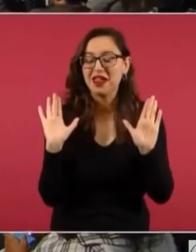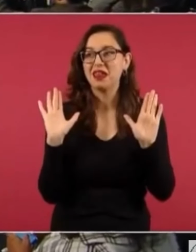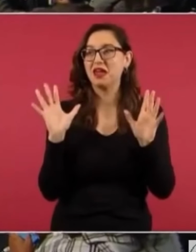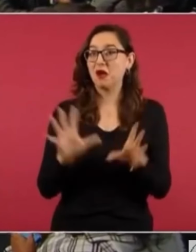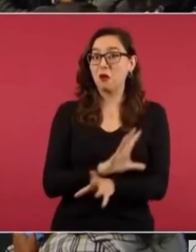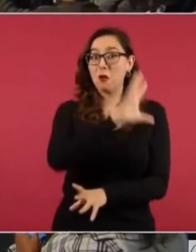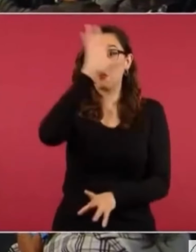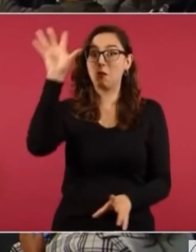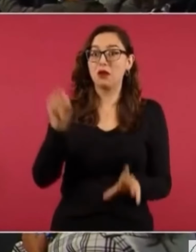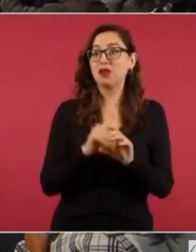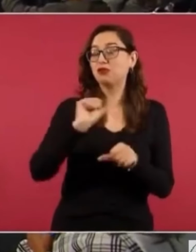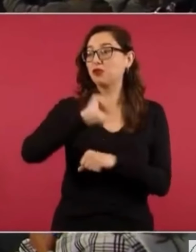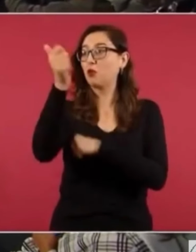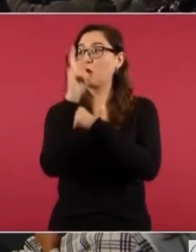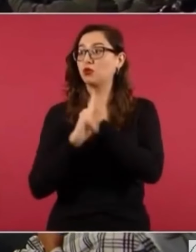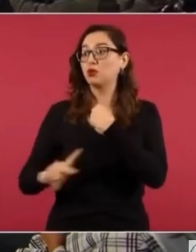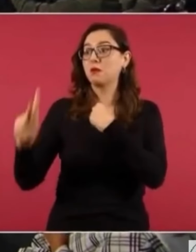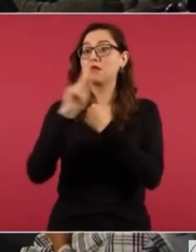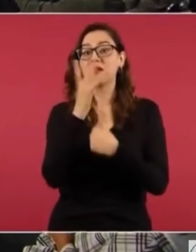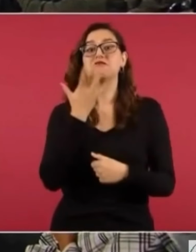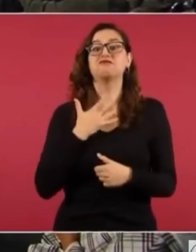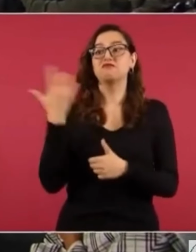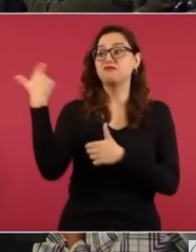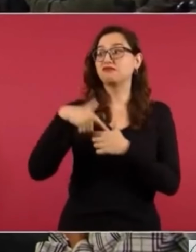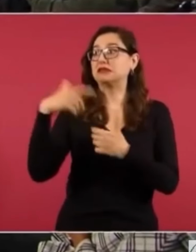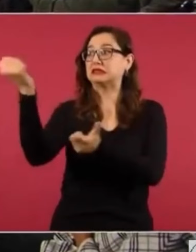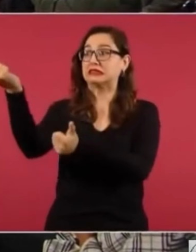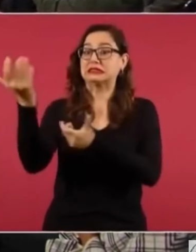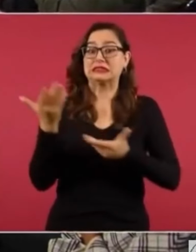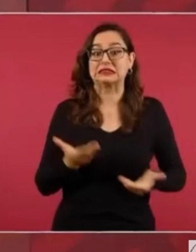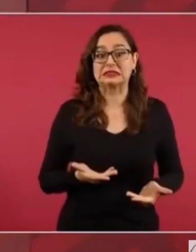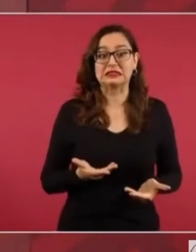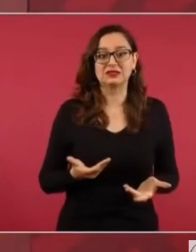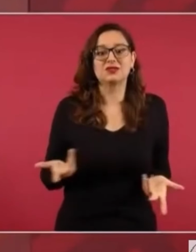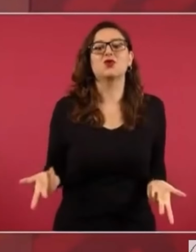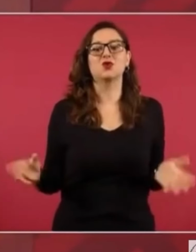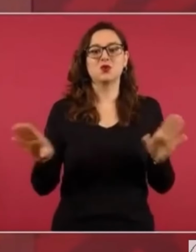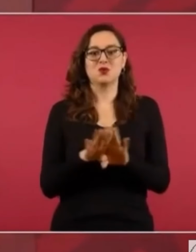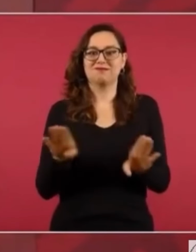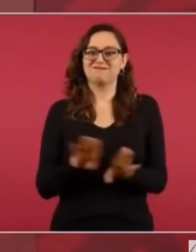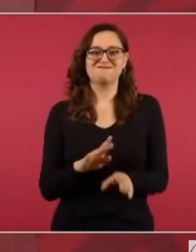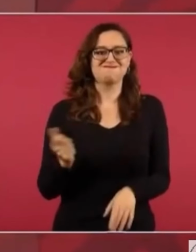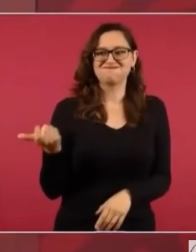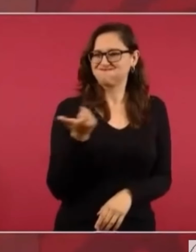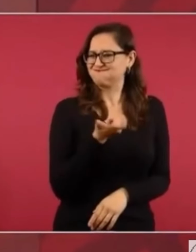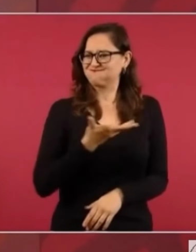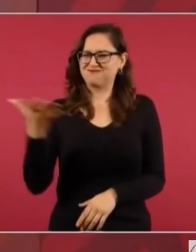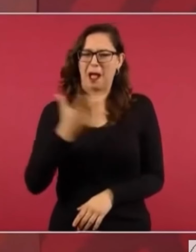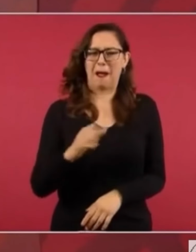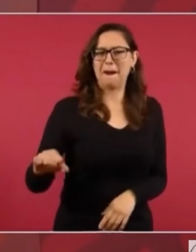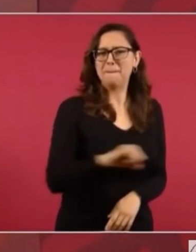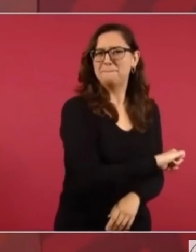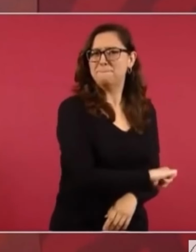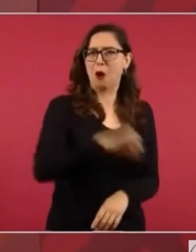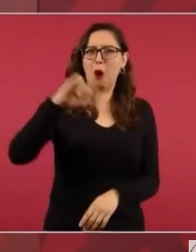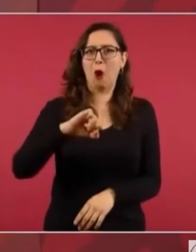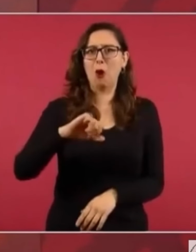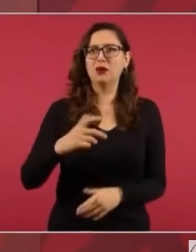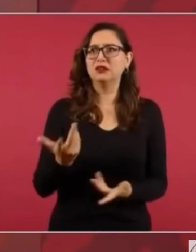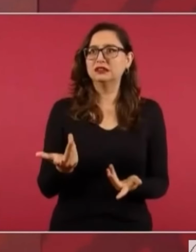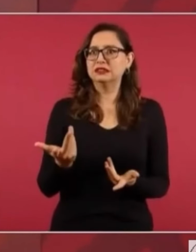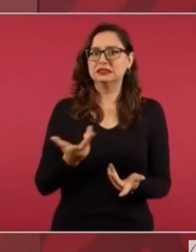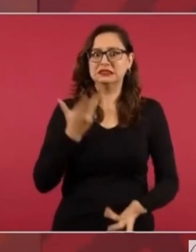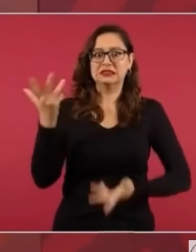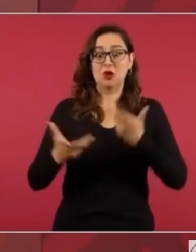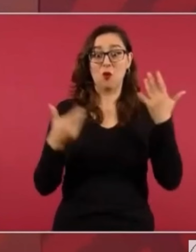total de gasolina del extranjero Cómo íbamos a sostener el precio actual de la gasolina